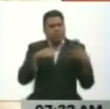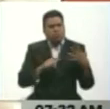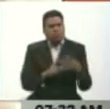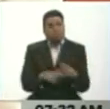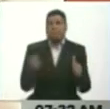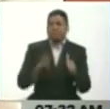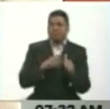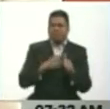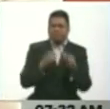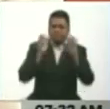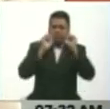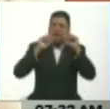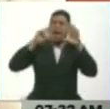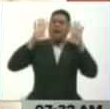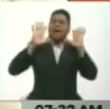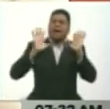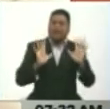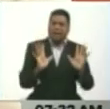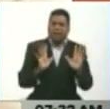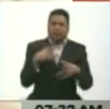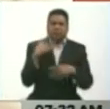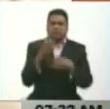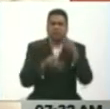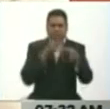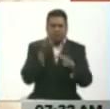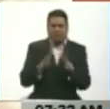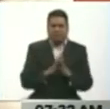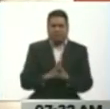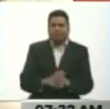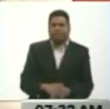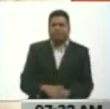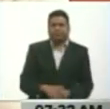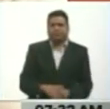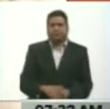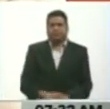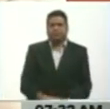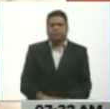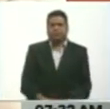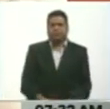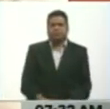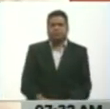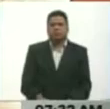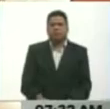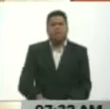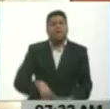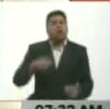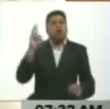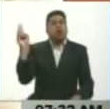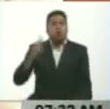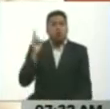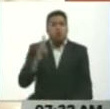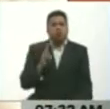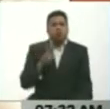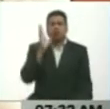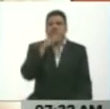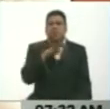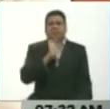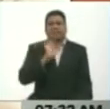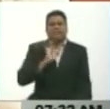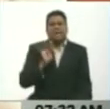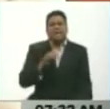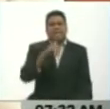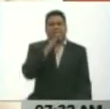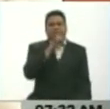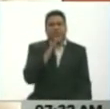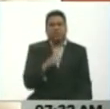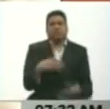trata, ¿no? Es una estrategia de guerra. Es el uso de la desinformación y de la propaganda sucia